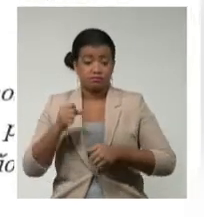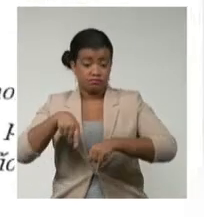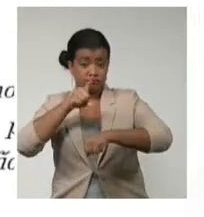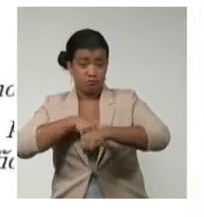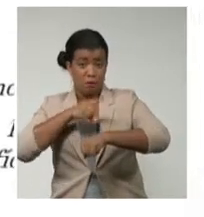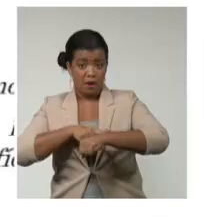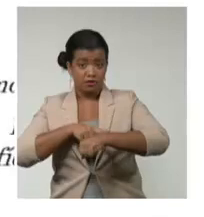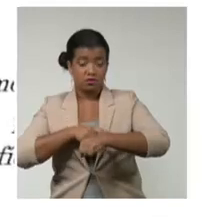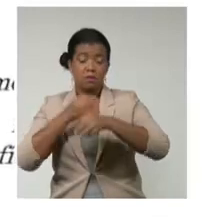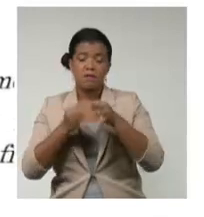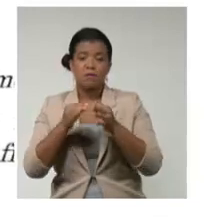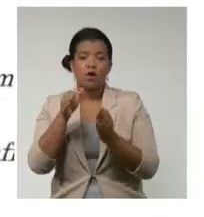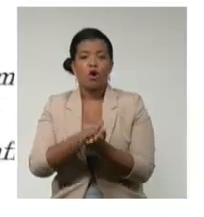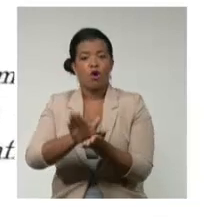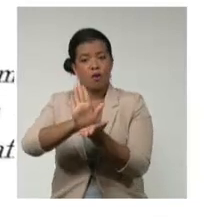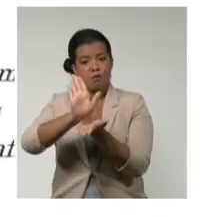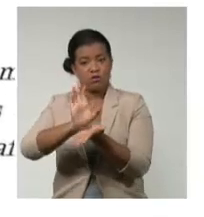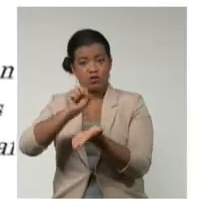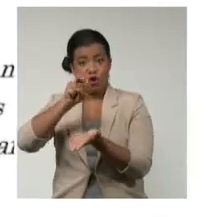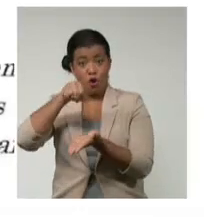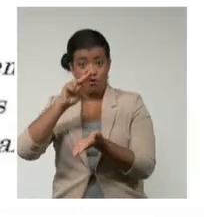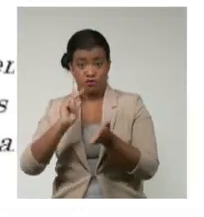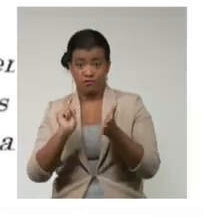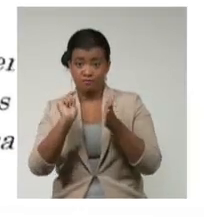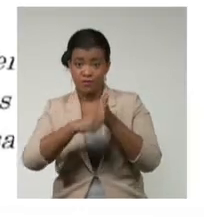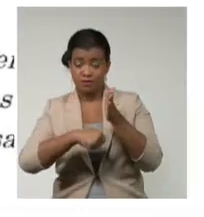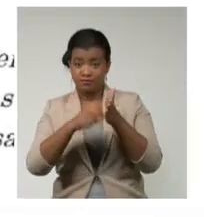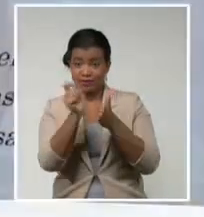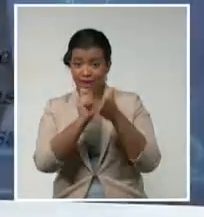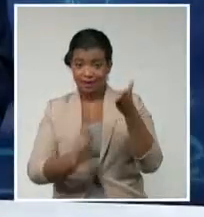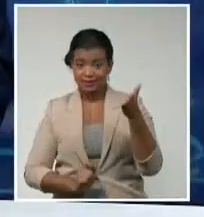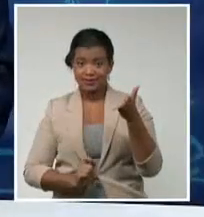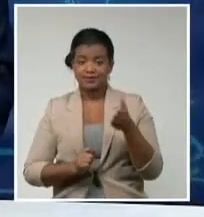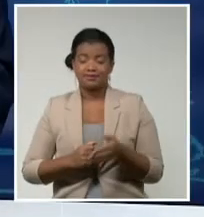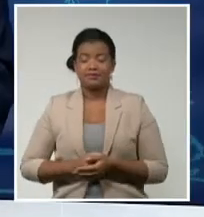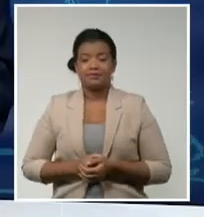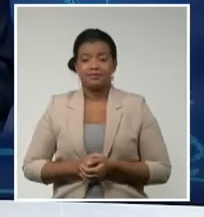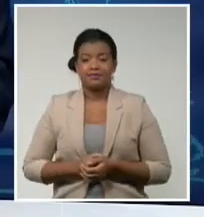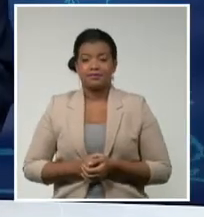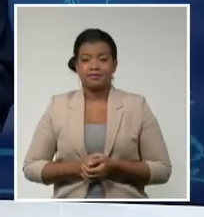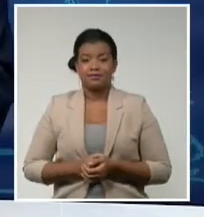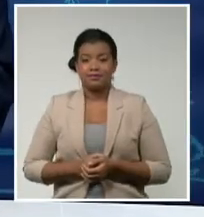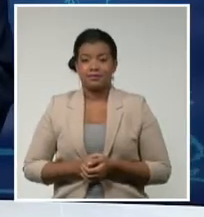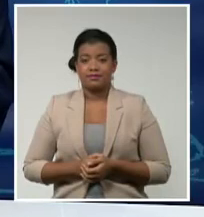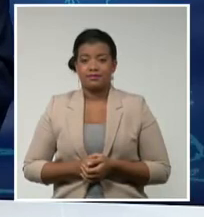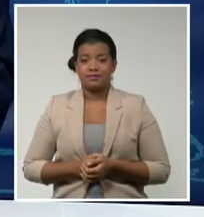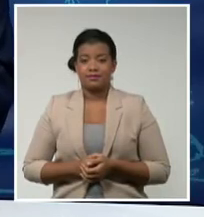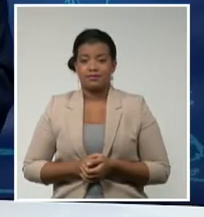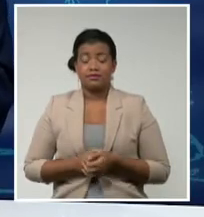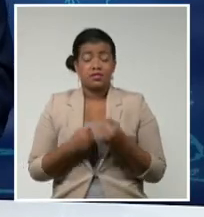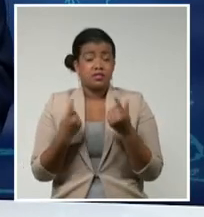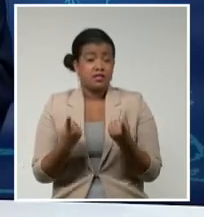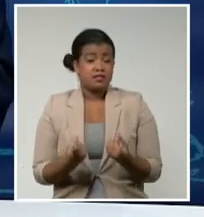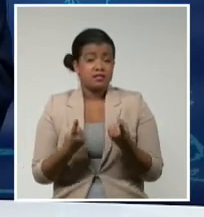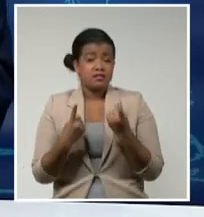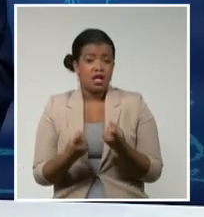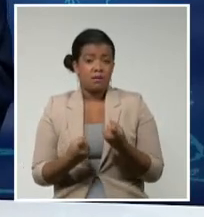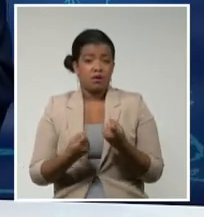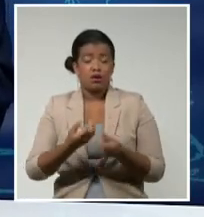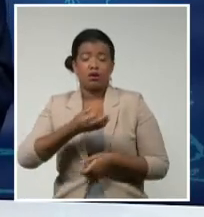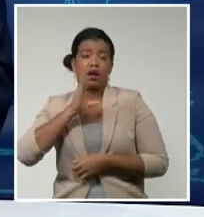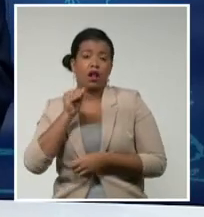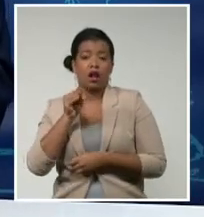el compromiso asumido al firmar la carta de las naciones unidas se necesitan menos palabras y más acciones